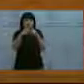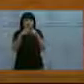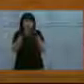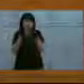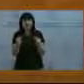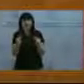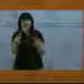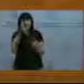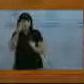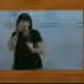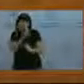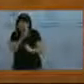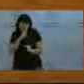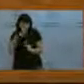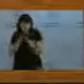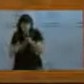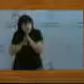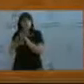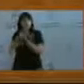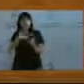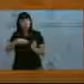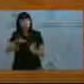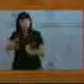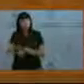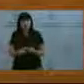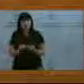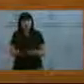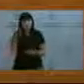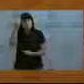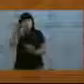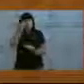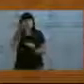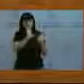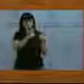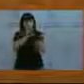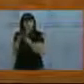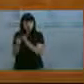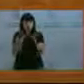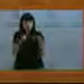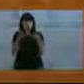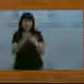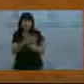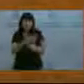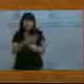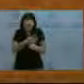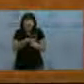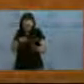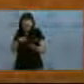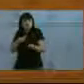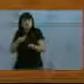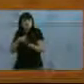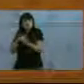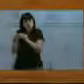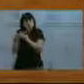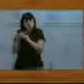velocidad que el resto. Considero que la gran mayoría de los grupos parlamentarios podríamos compartir este mensaje e